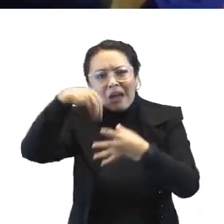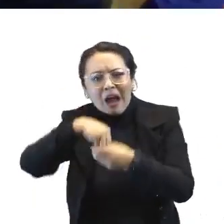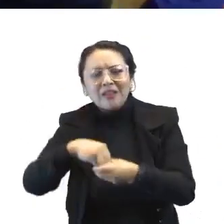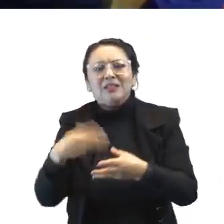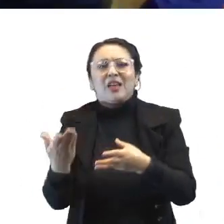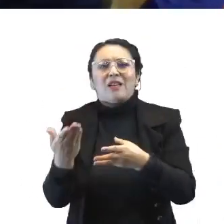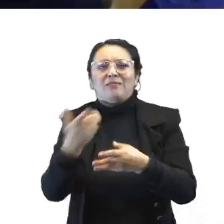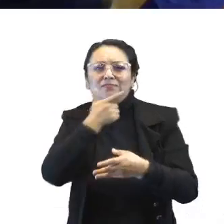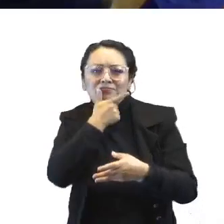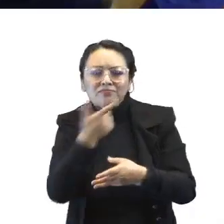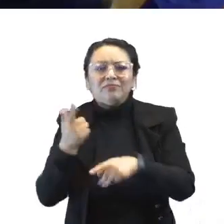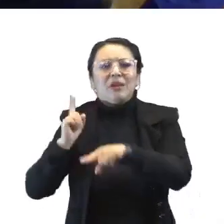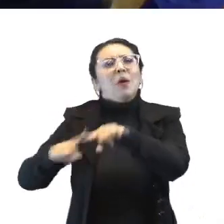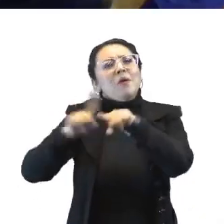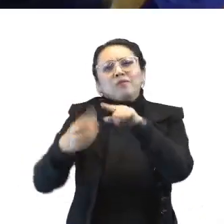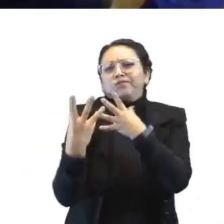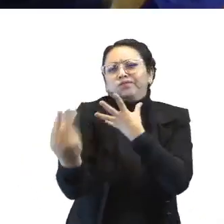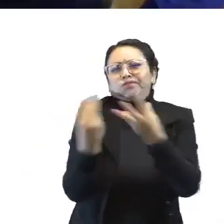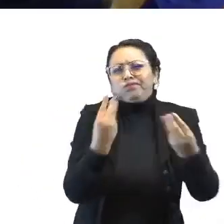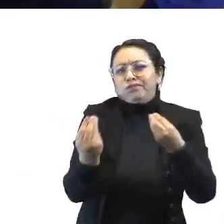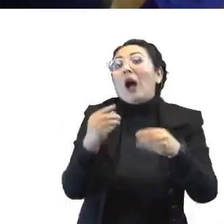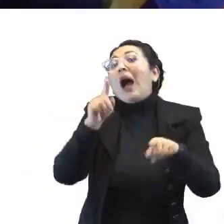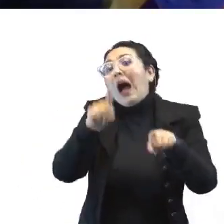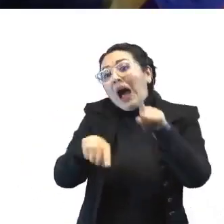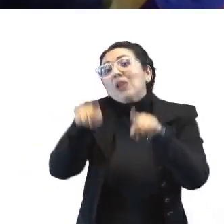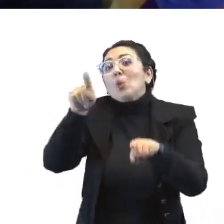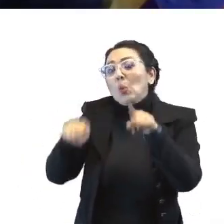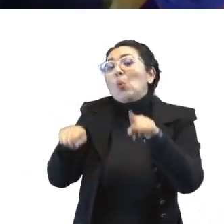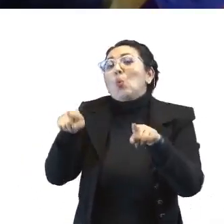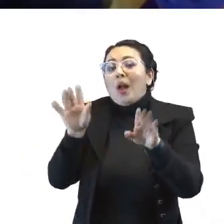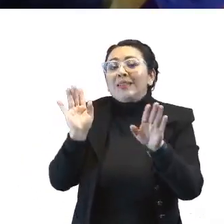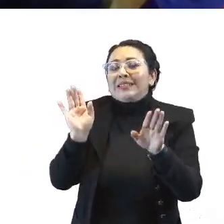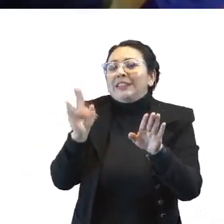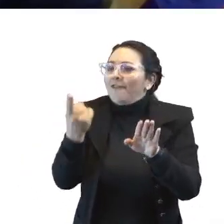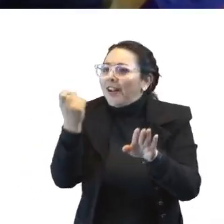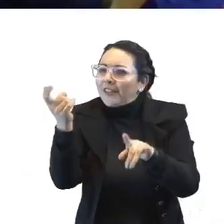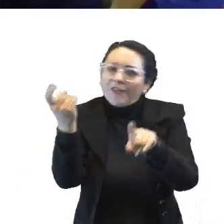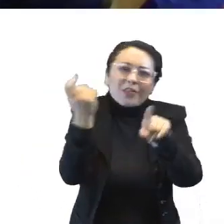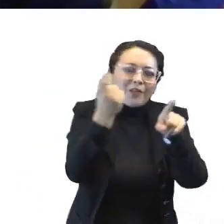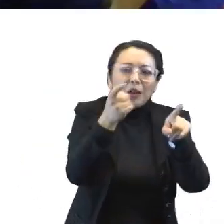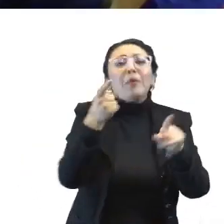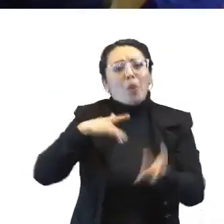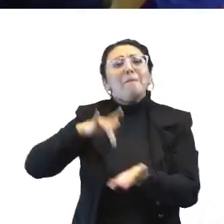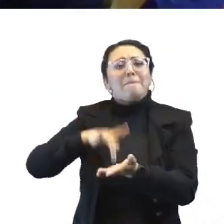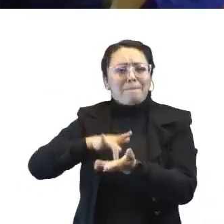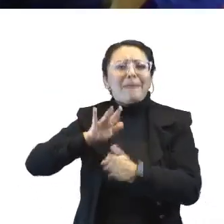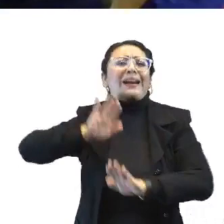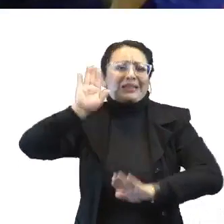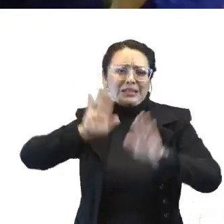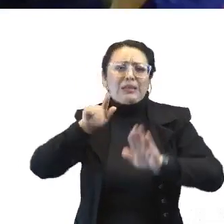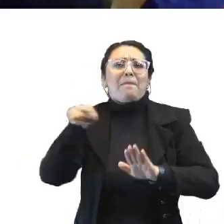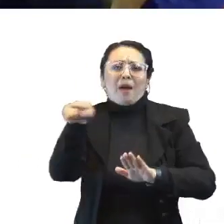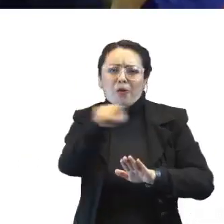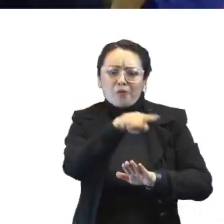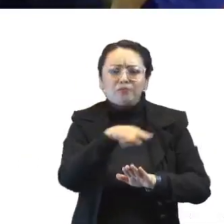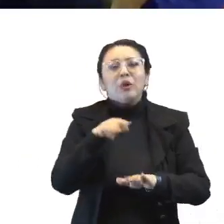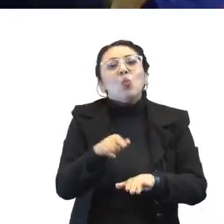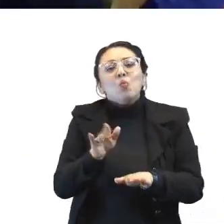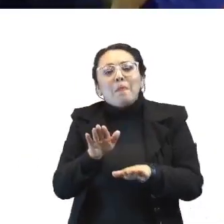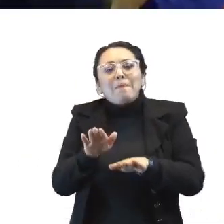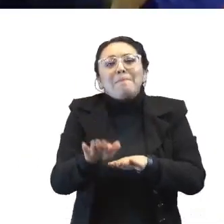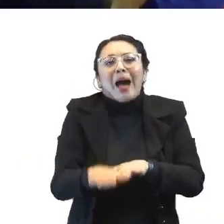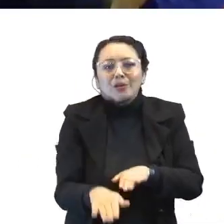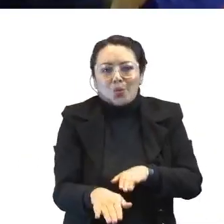diversos sectores, seguramente algunas se nos quedan, participaron en este gran paso donde